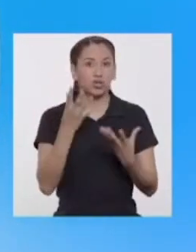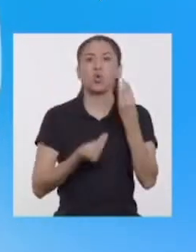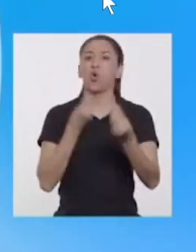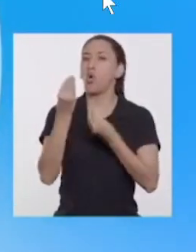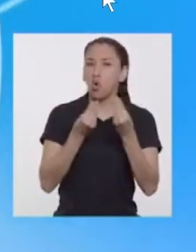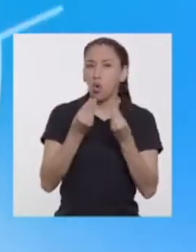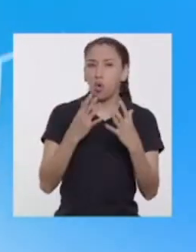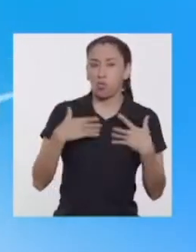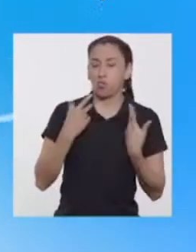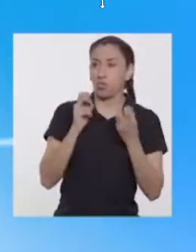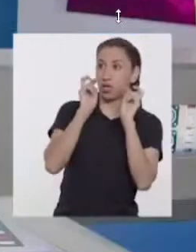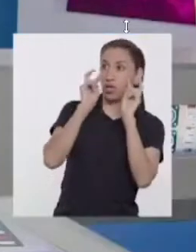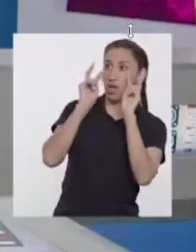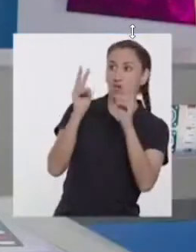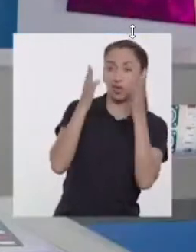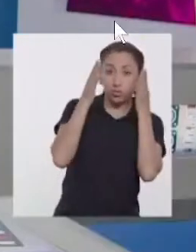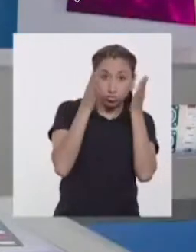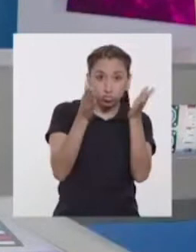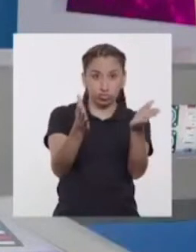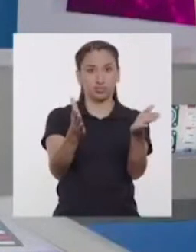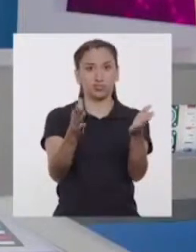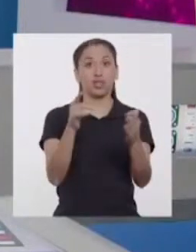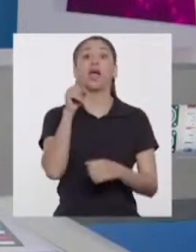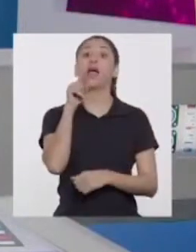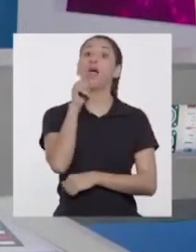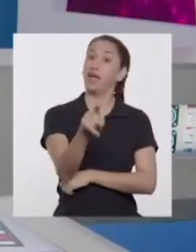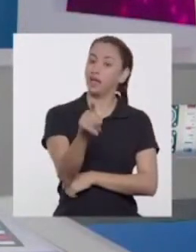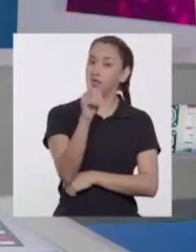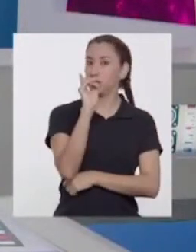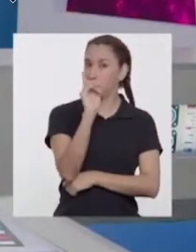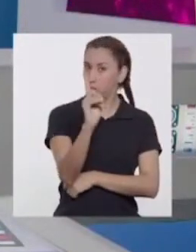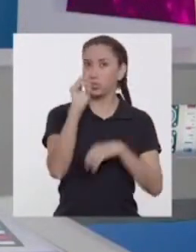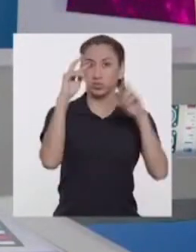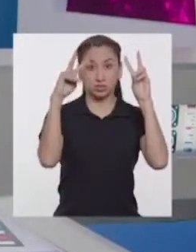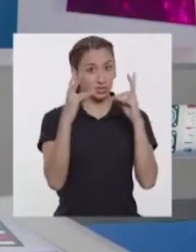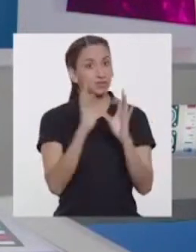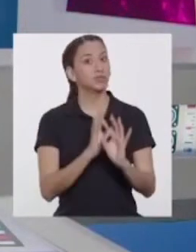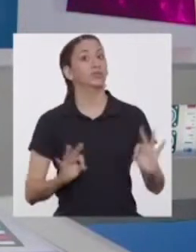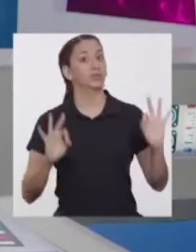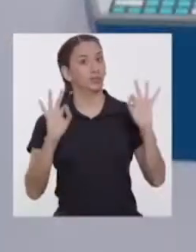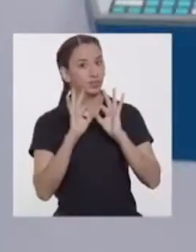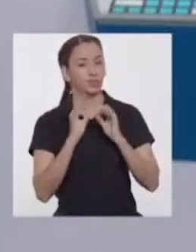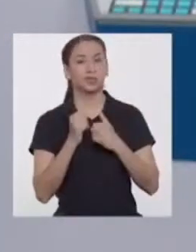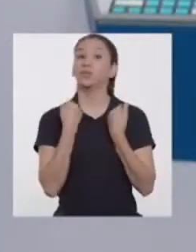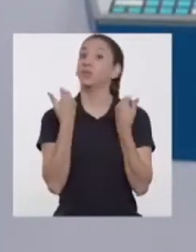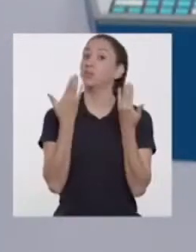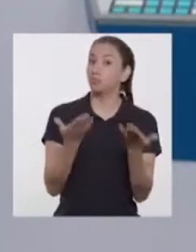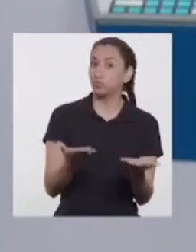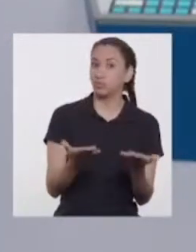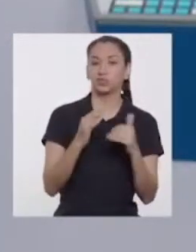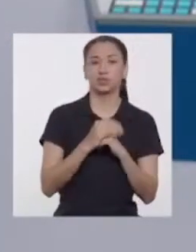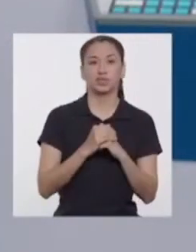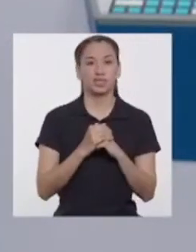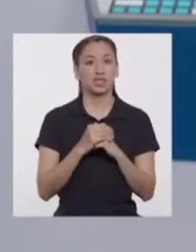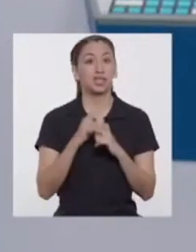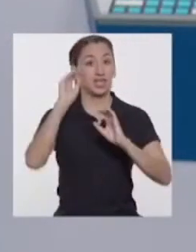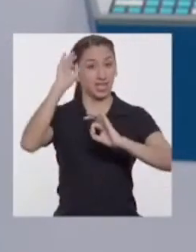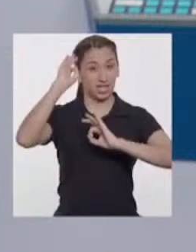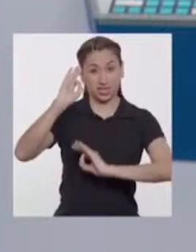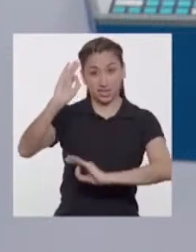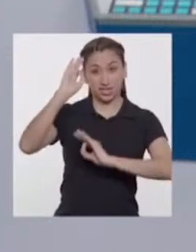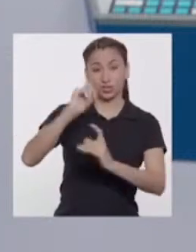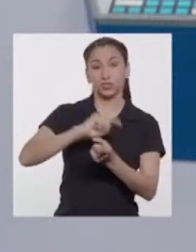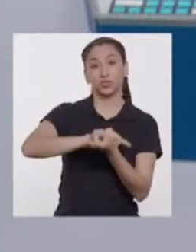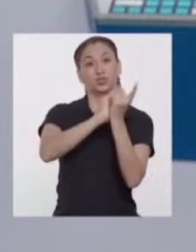cómo dirigirnos a ellos. Eso me parece un detalle importante. Pues nuestro